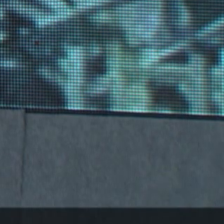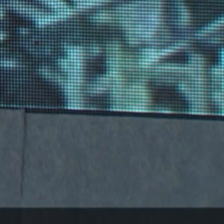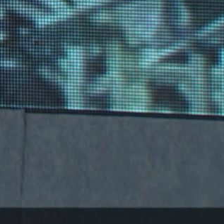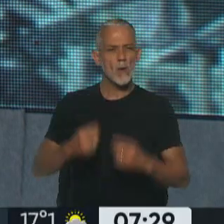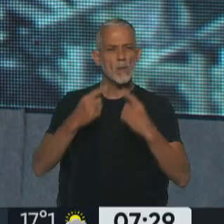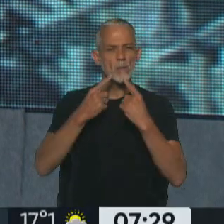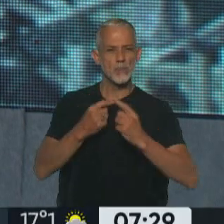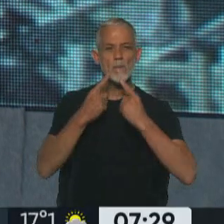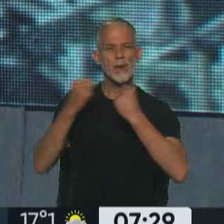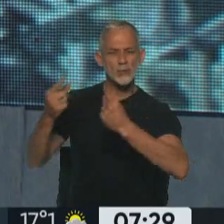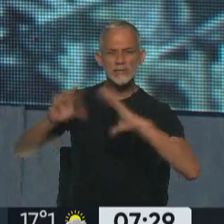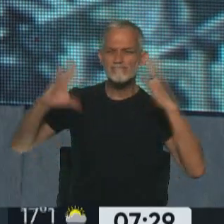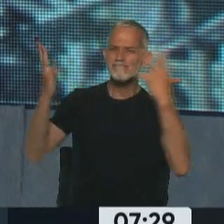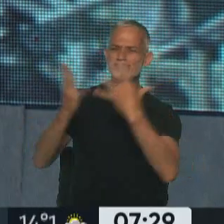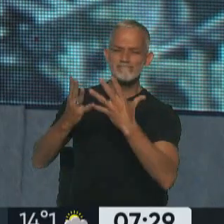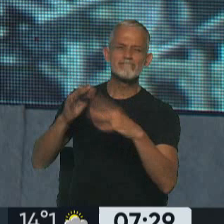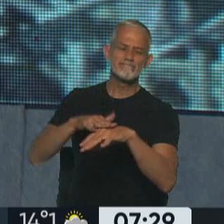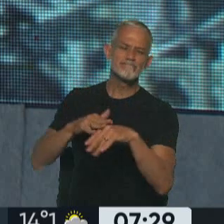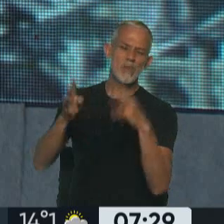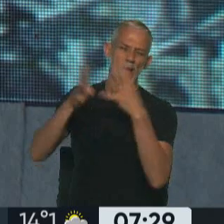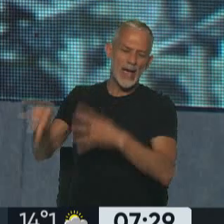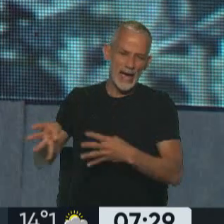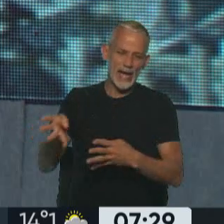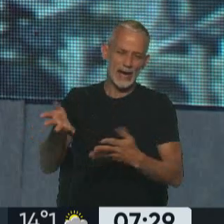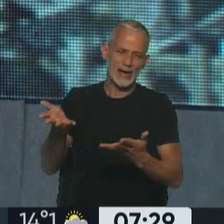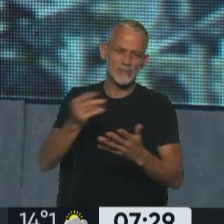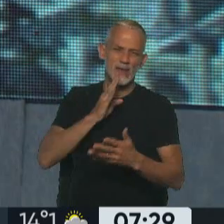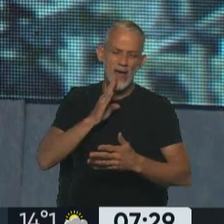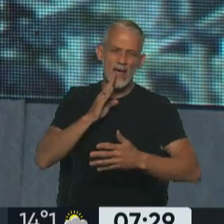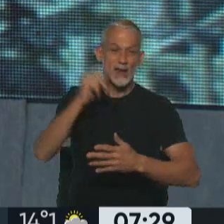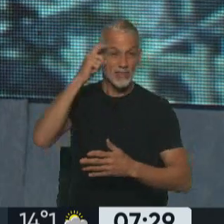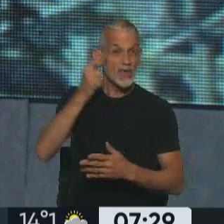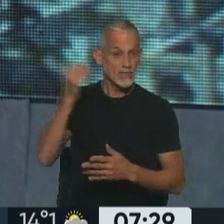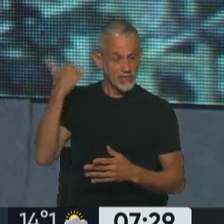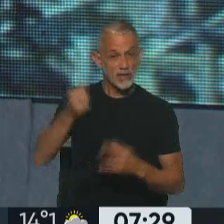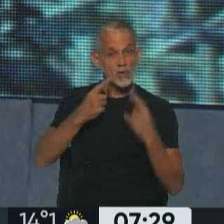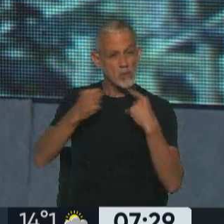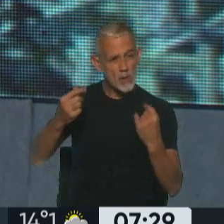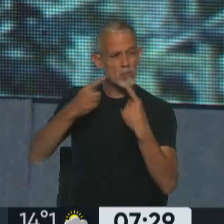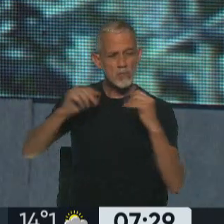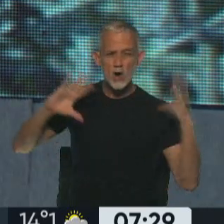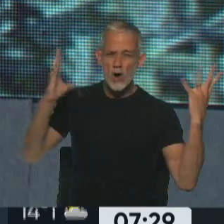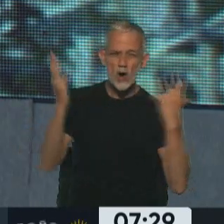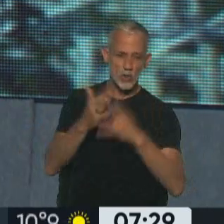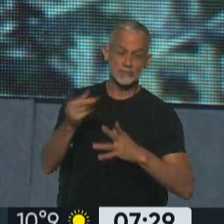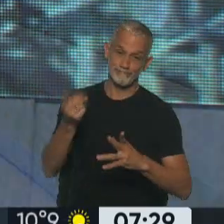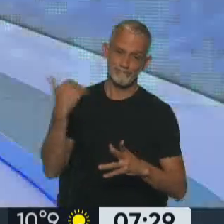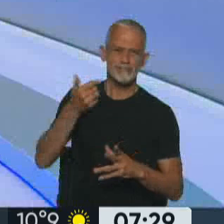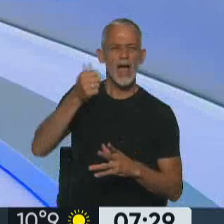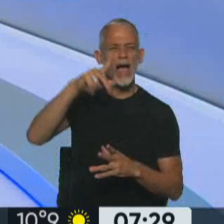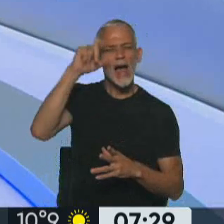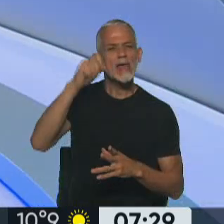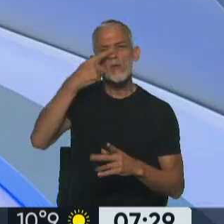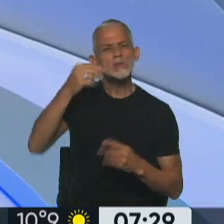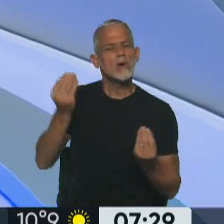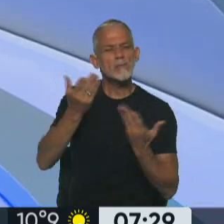Protestas en el mundo por la guerra, protestas en el mundo que se repiten desde hace 10 días. Con Alejandra Loucau nos ocupamos de lo último que está sucediendo. ¿Qué